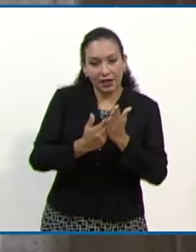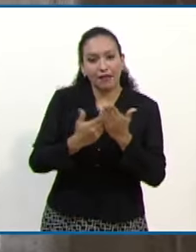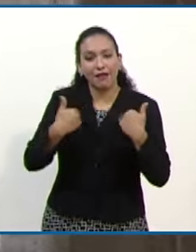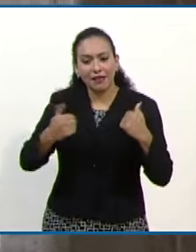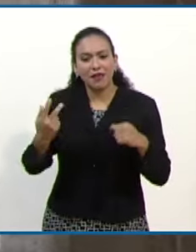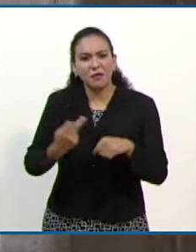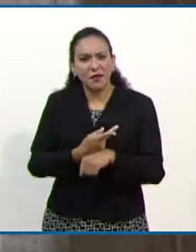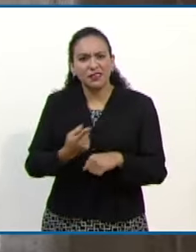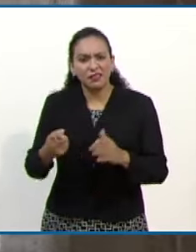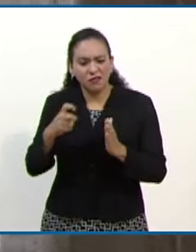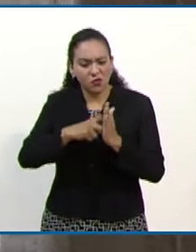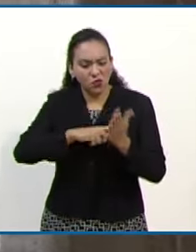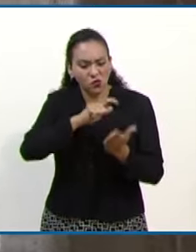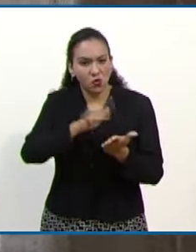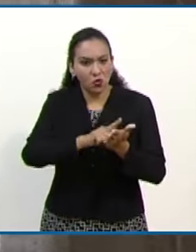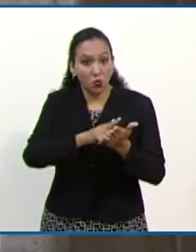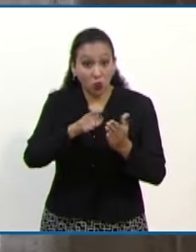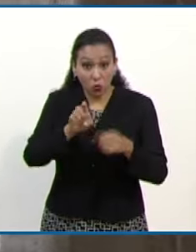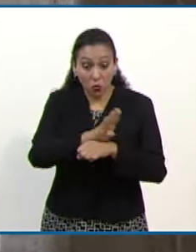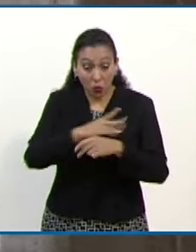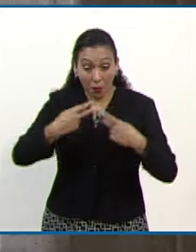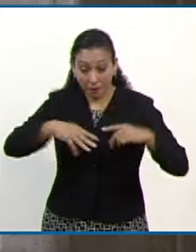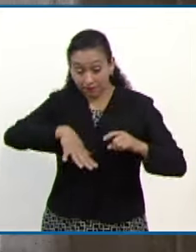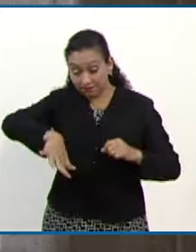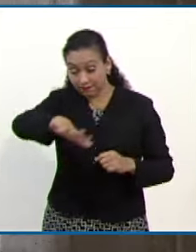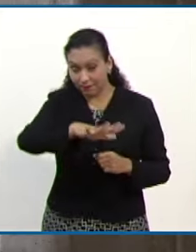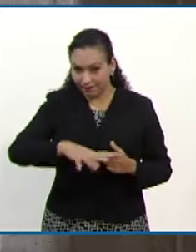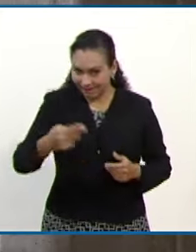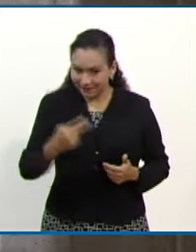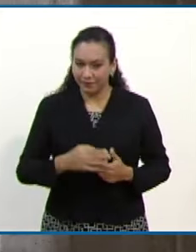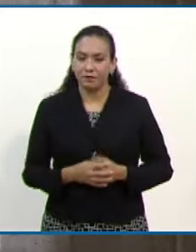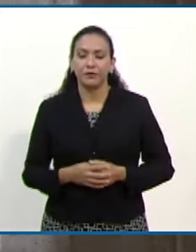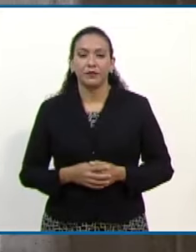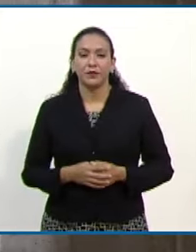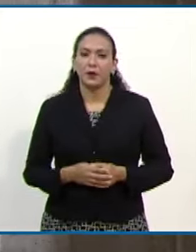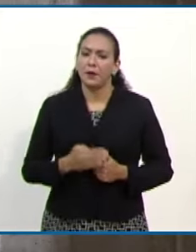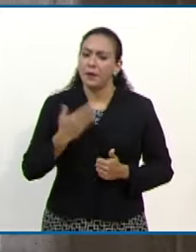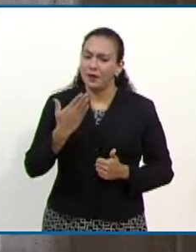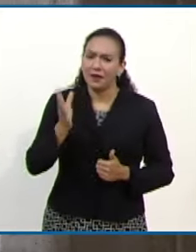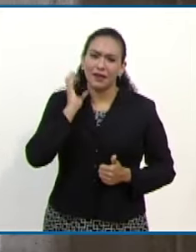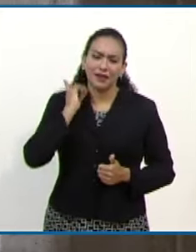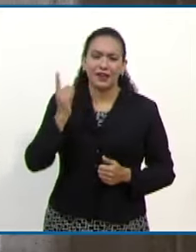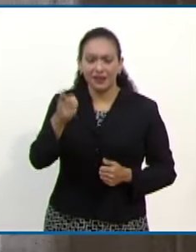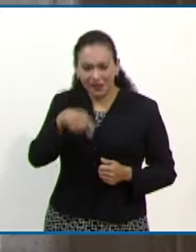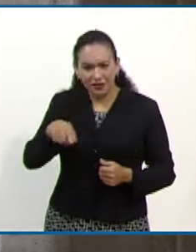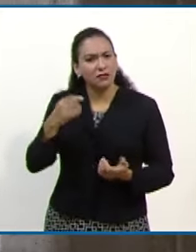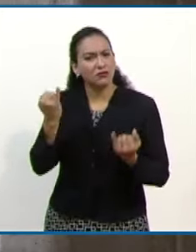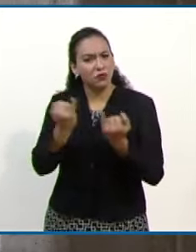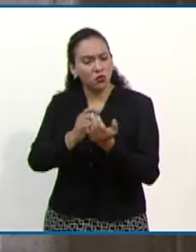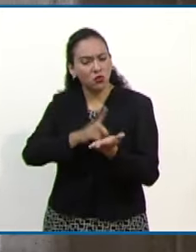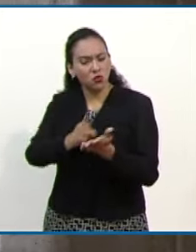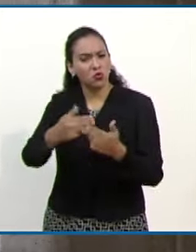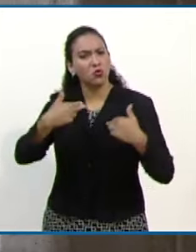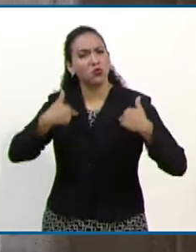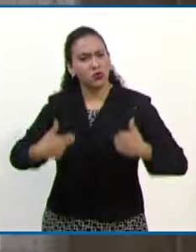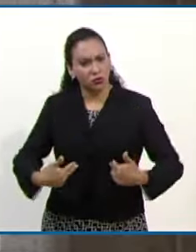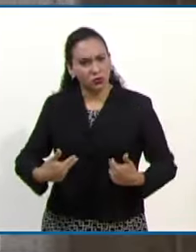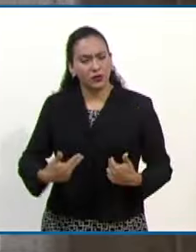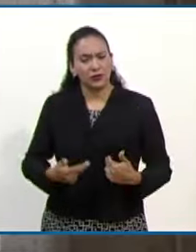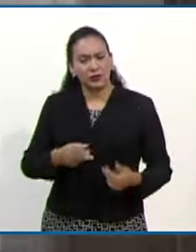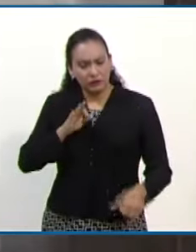de cualquier cambio. Llamó al Congreso de la Unión a que atienda los instrumentos de derechos humanos de los que México es